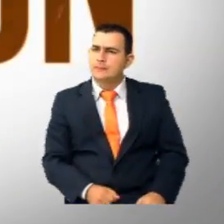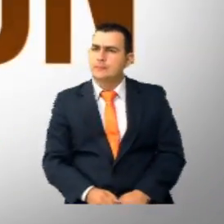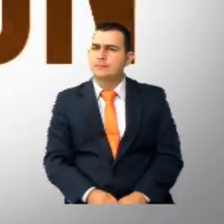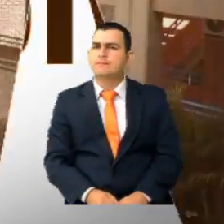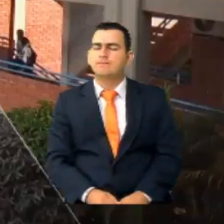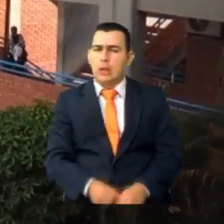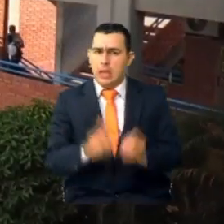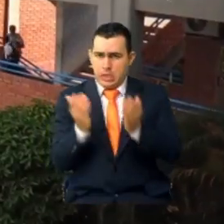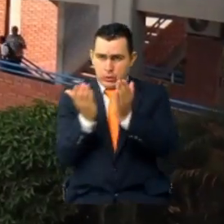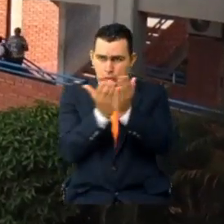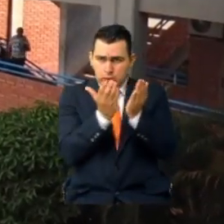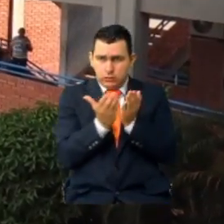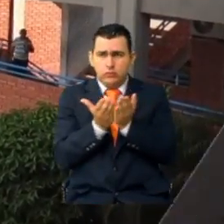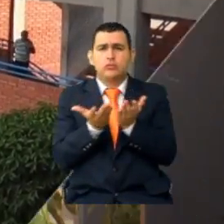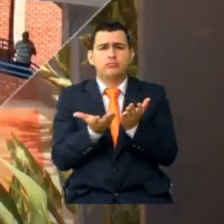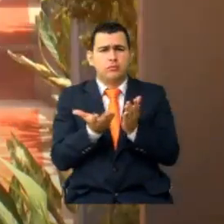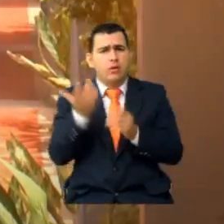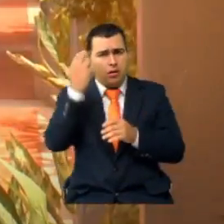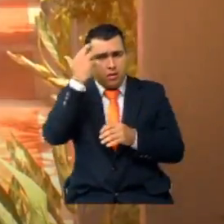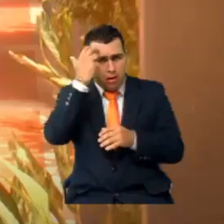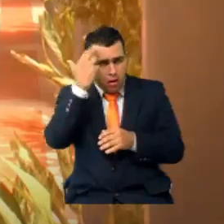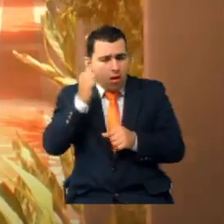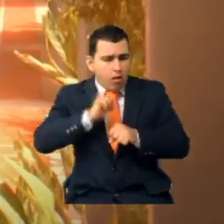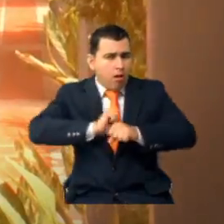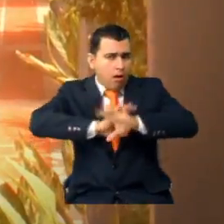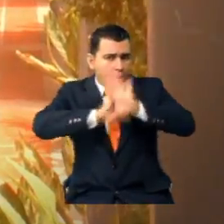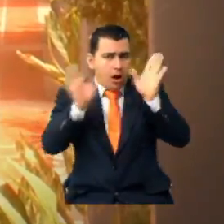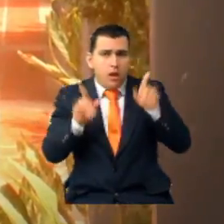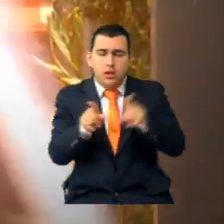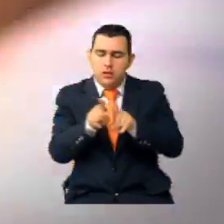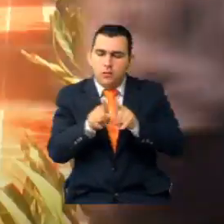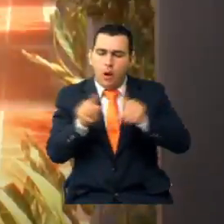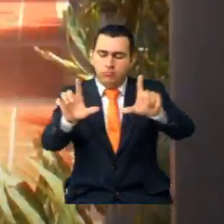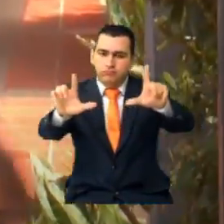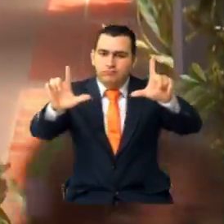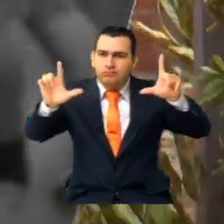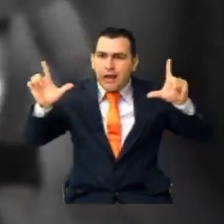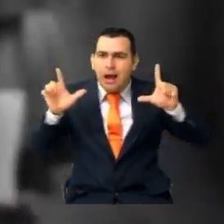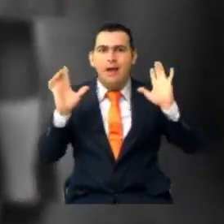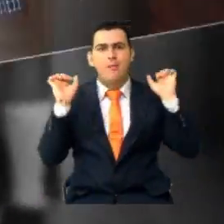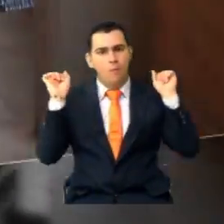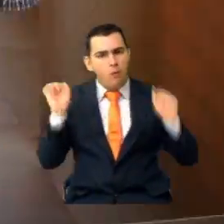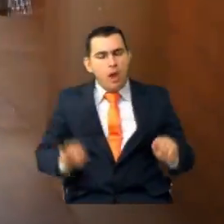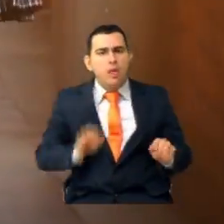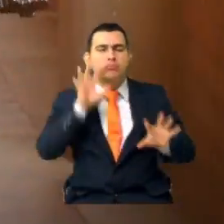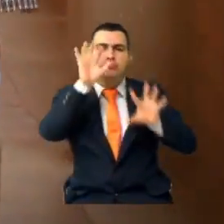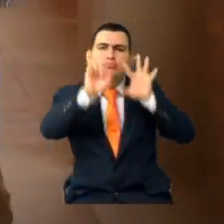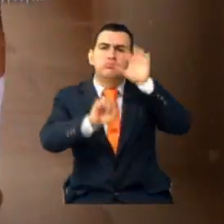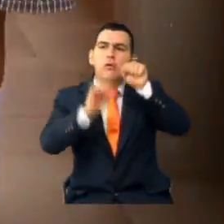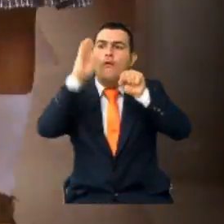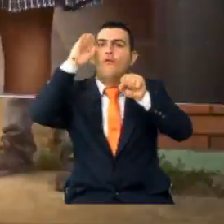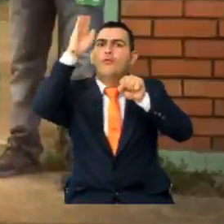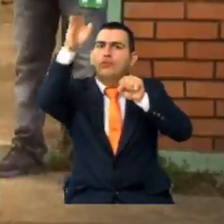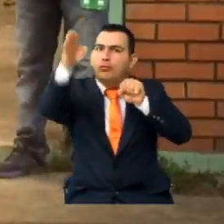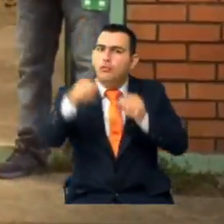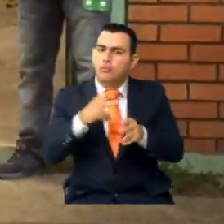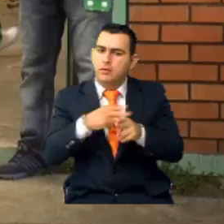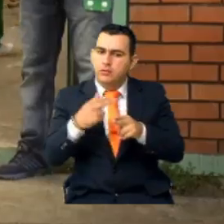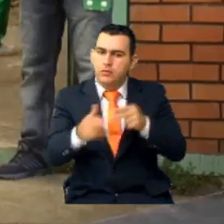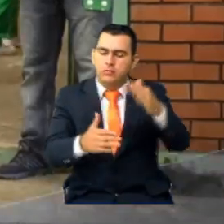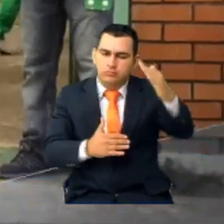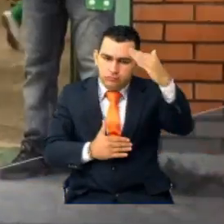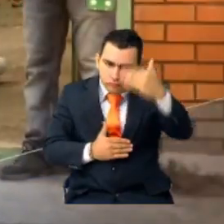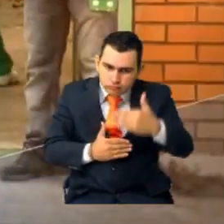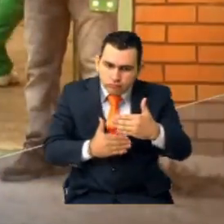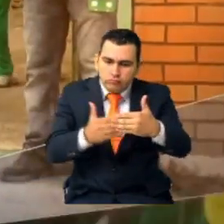La educación, sin lugar a dudas, es una ventana al desarrollo y a las oportunidades de quienes en corto, mediano y largo plazo llegarán a liderar nuestro